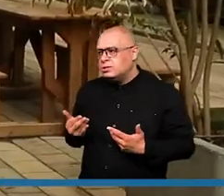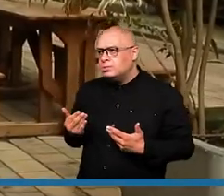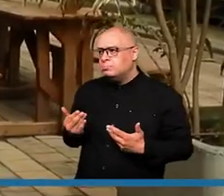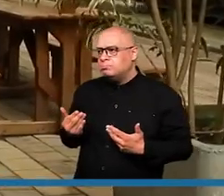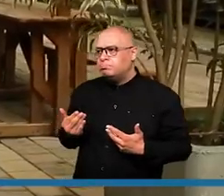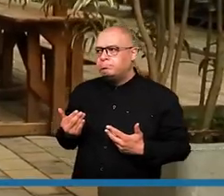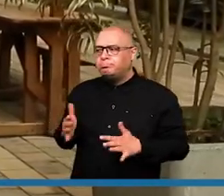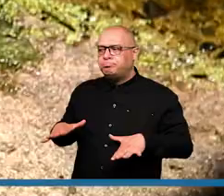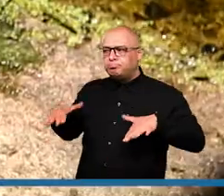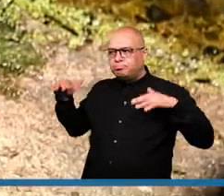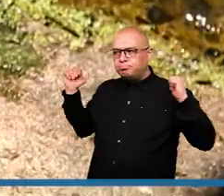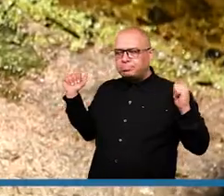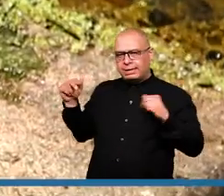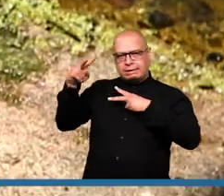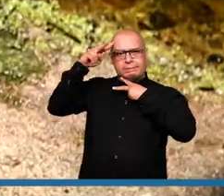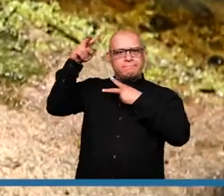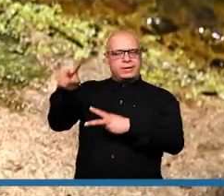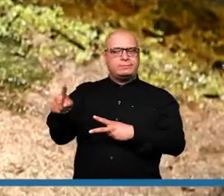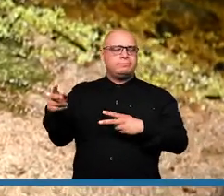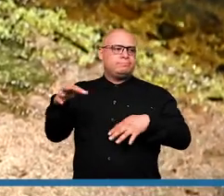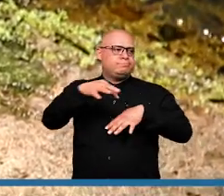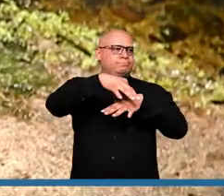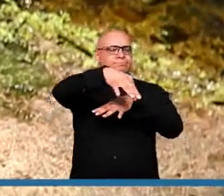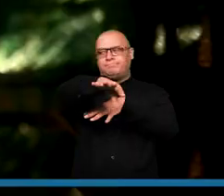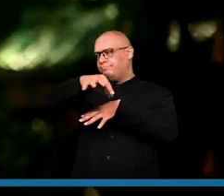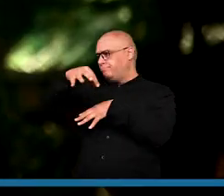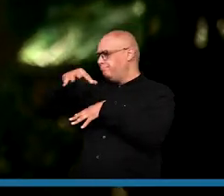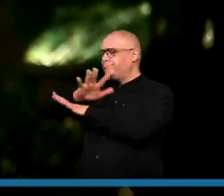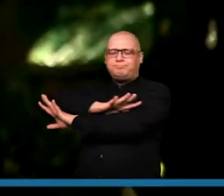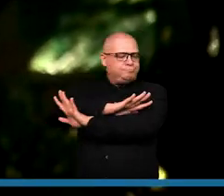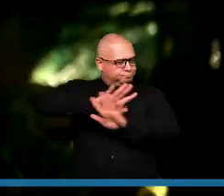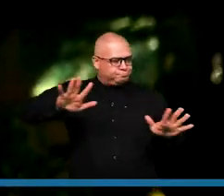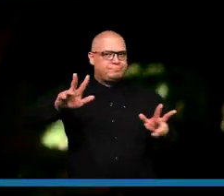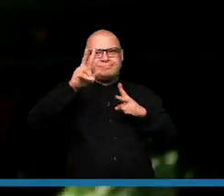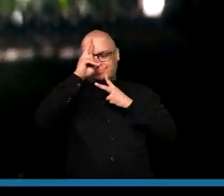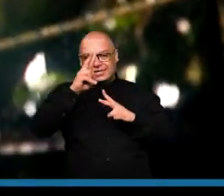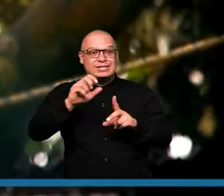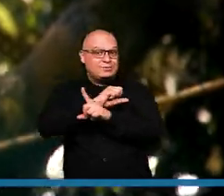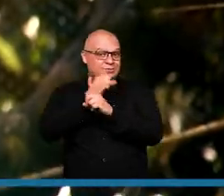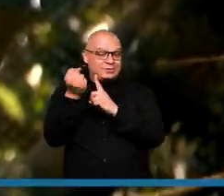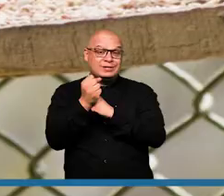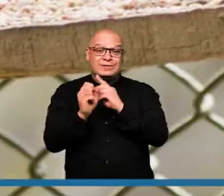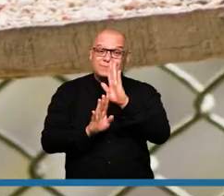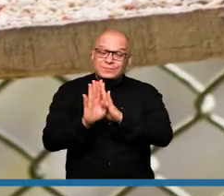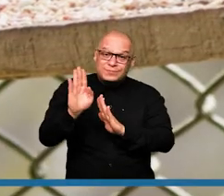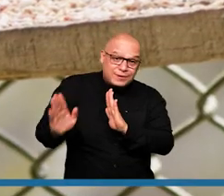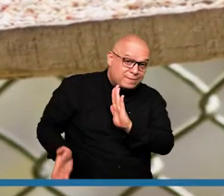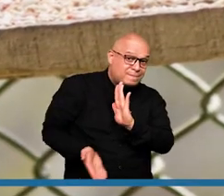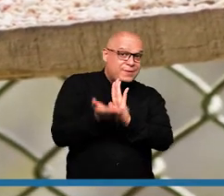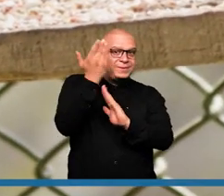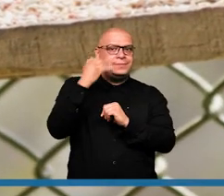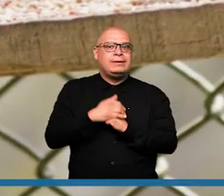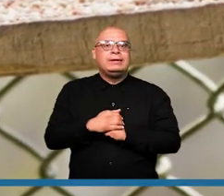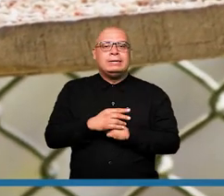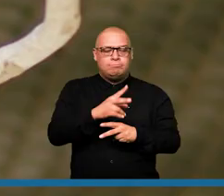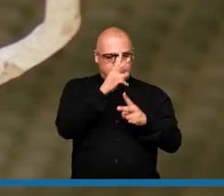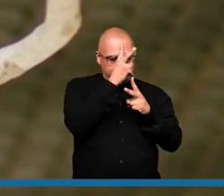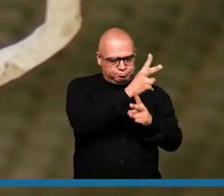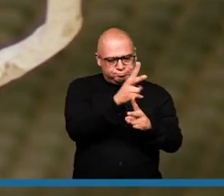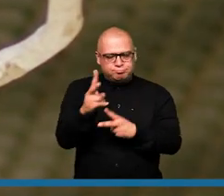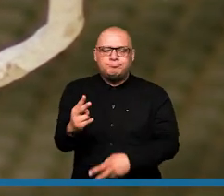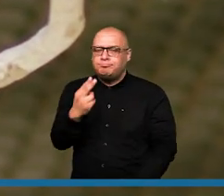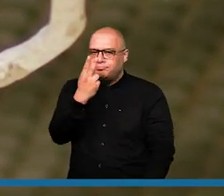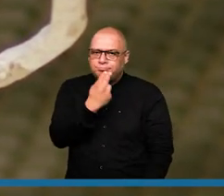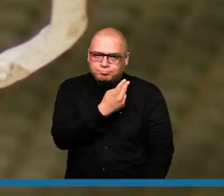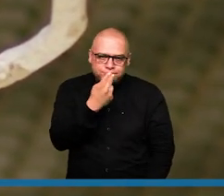una mejor sociedad. Ellos merecen toda nuestra atención, nuestro compromiso. Y como director del área metropolitana, pero también